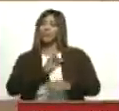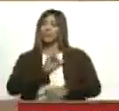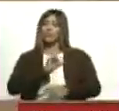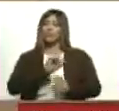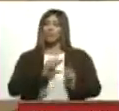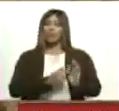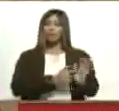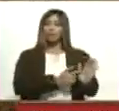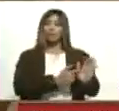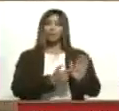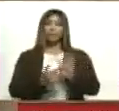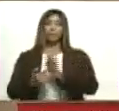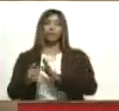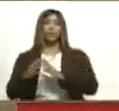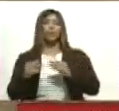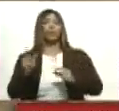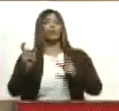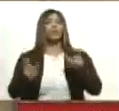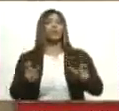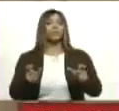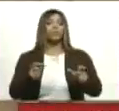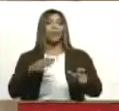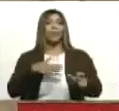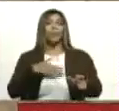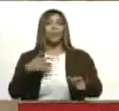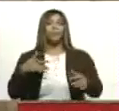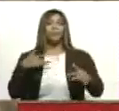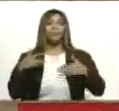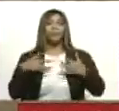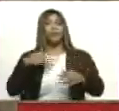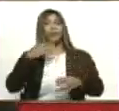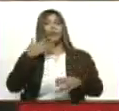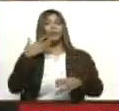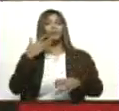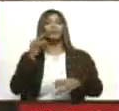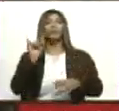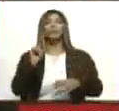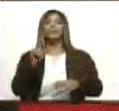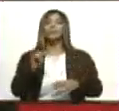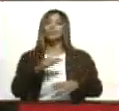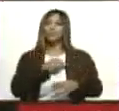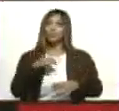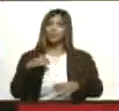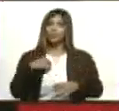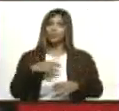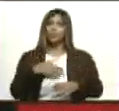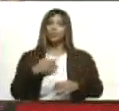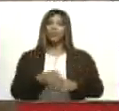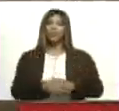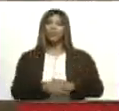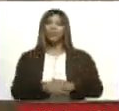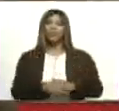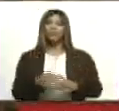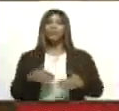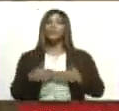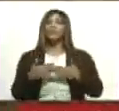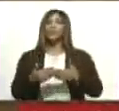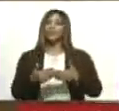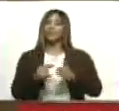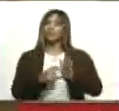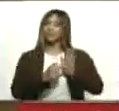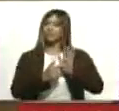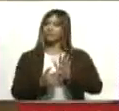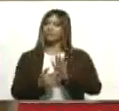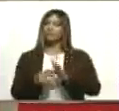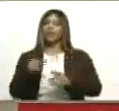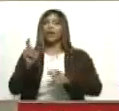el público y que se sienta orgulloso de ella y que nosotros podamos de alguna forma llevarla y darla a conocer a